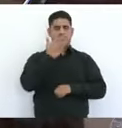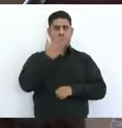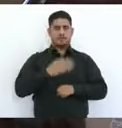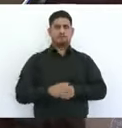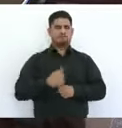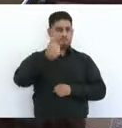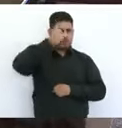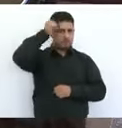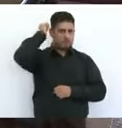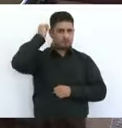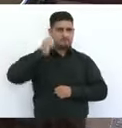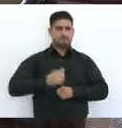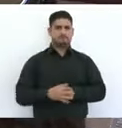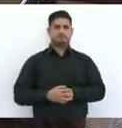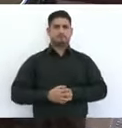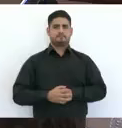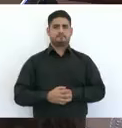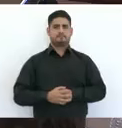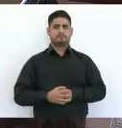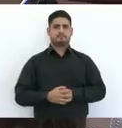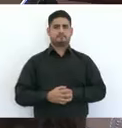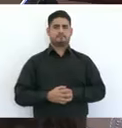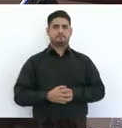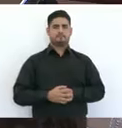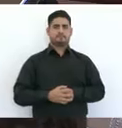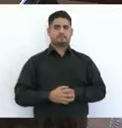Sonora, Alfonso Durazo Montaño.